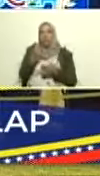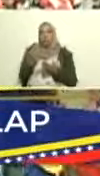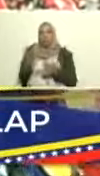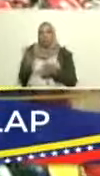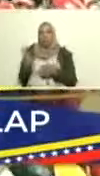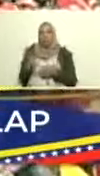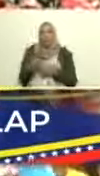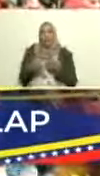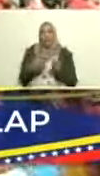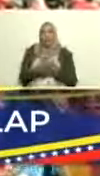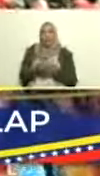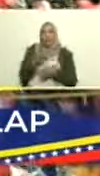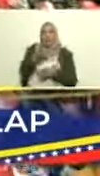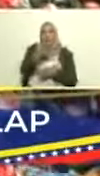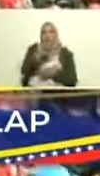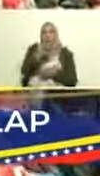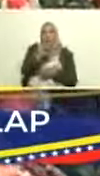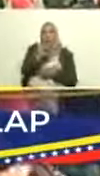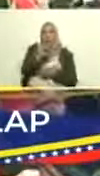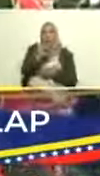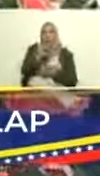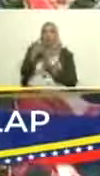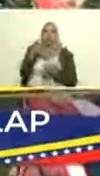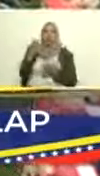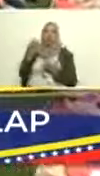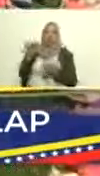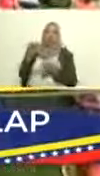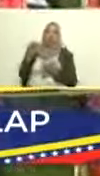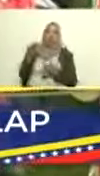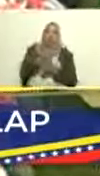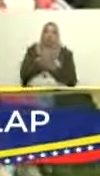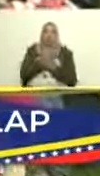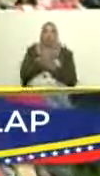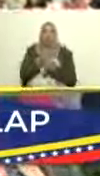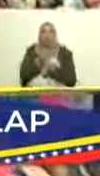cero. ¿Milagro de quién?